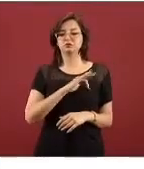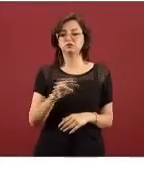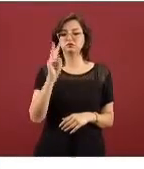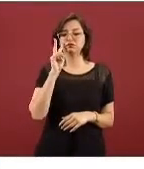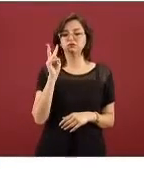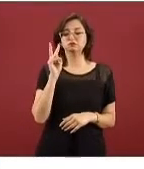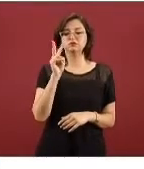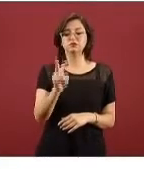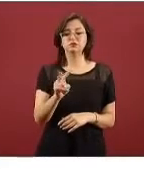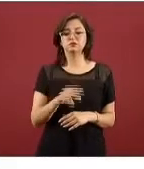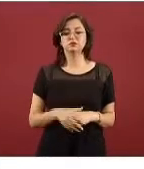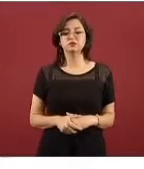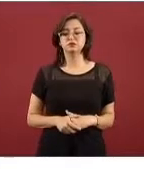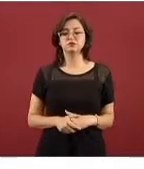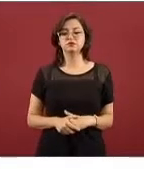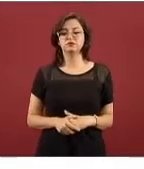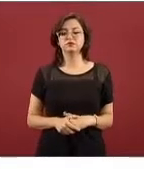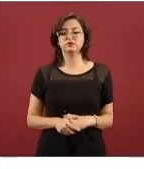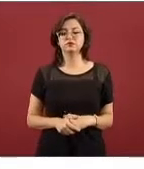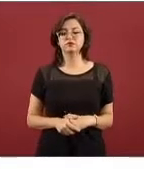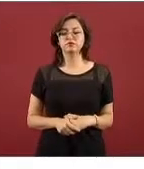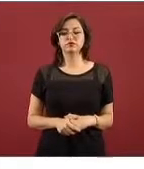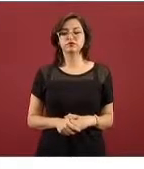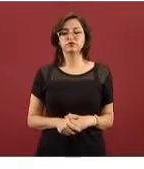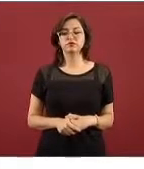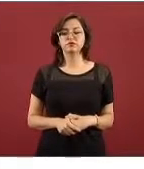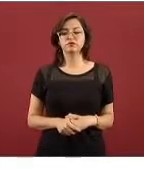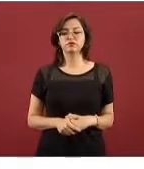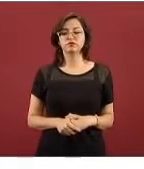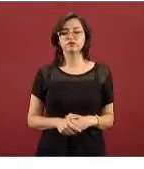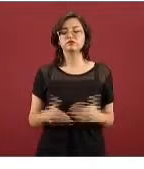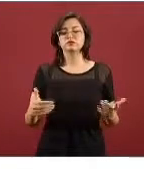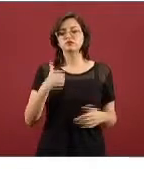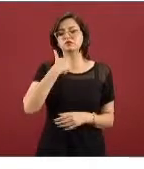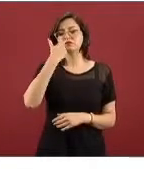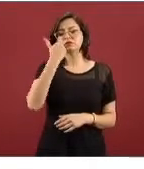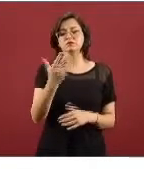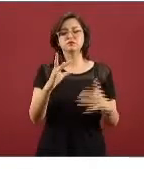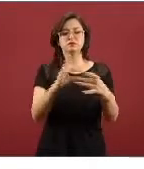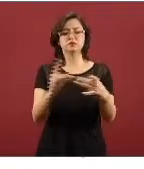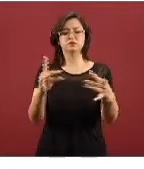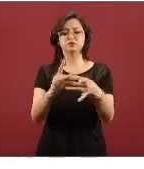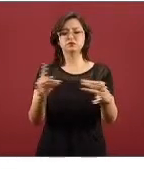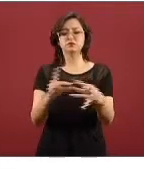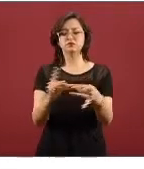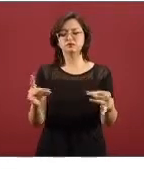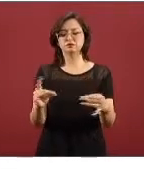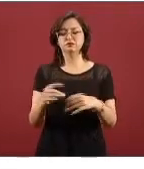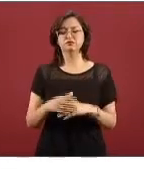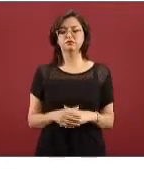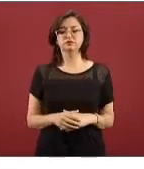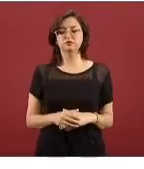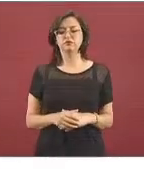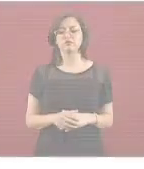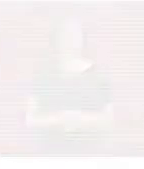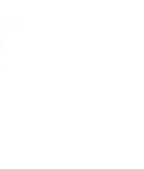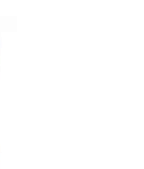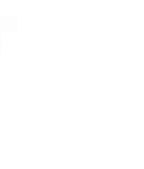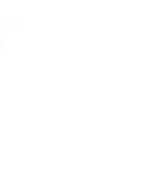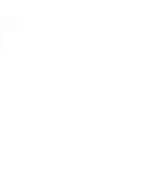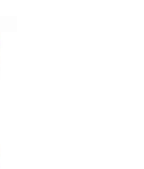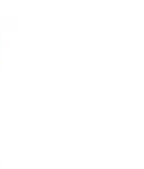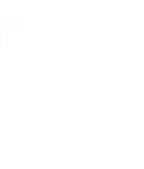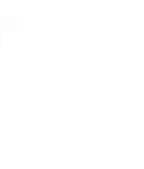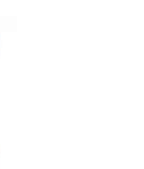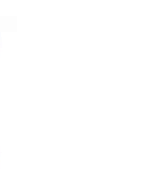gustaría hacer un comentario balanceado en el sentido de que estamos ya en